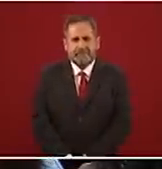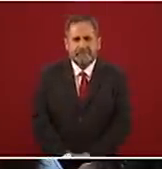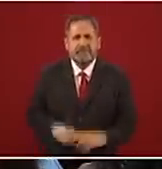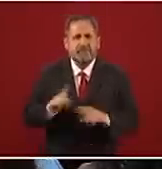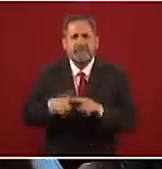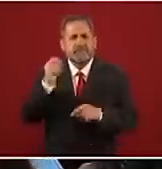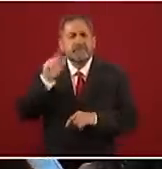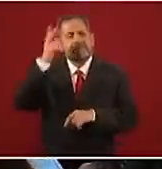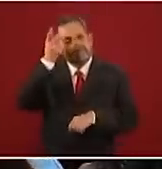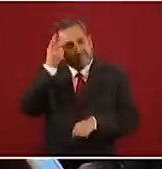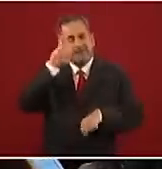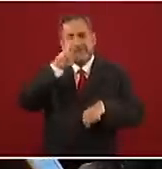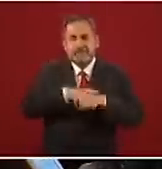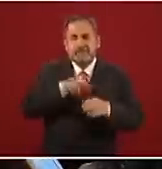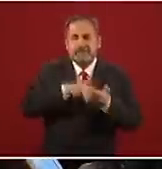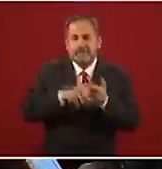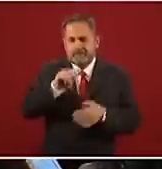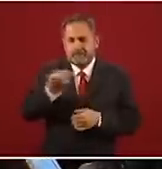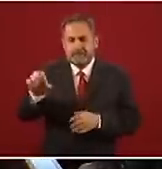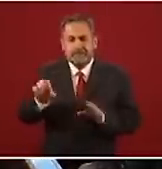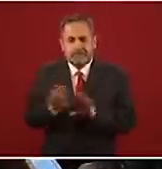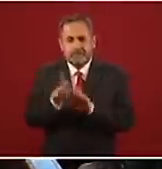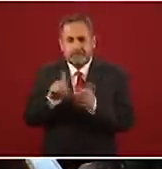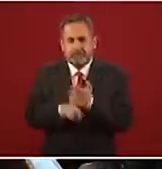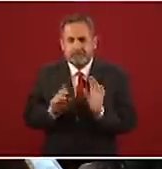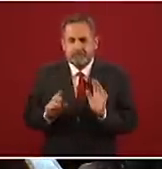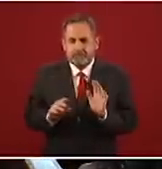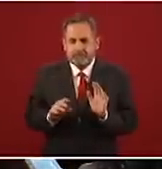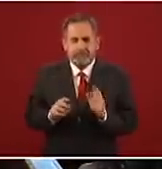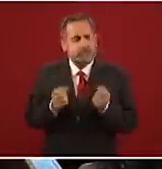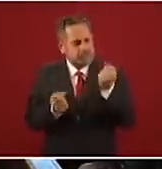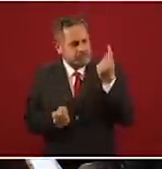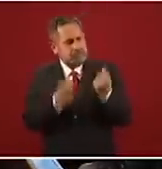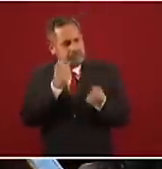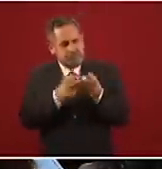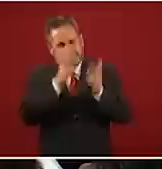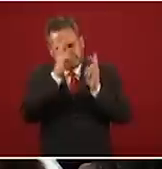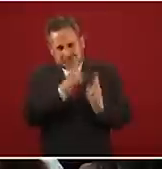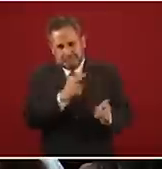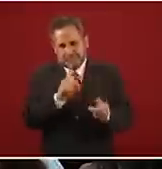¿Quiénes eran los directores del ISSSTE, con excepciones honrosas?